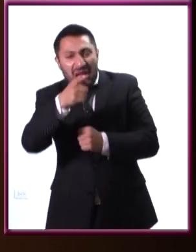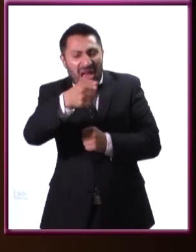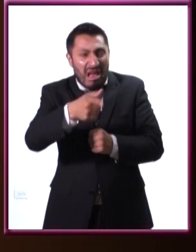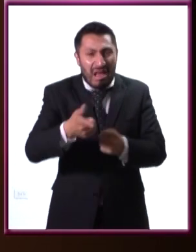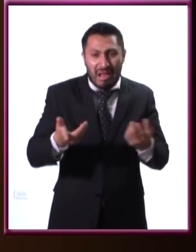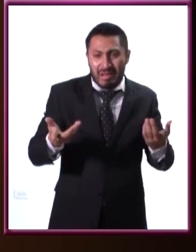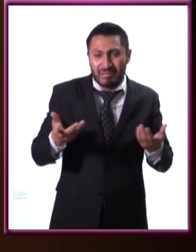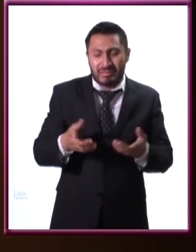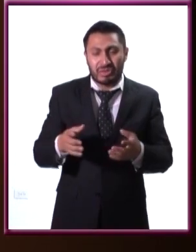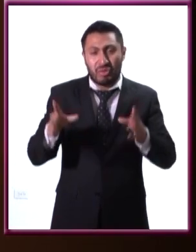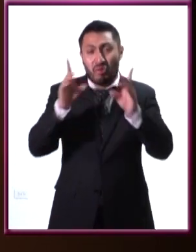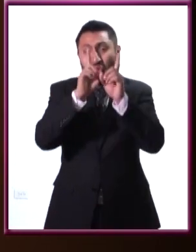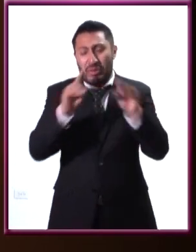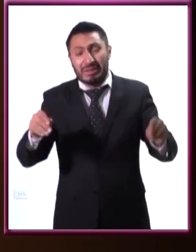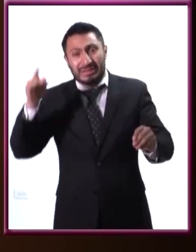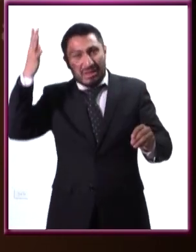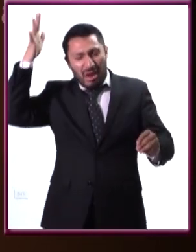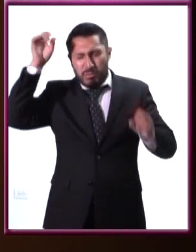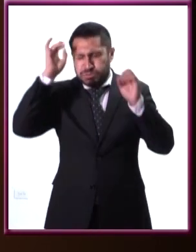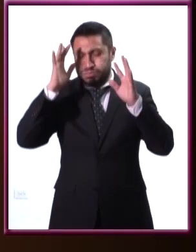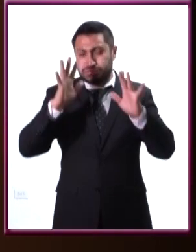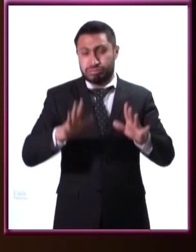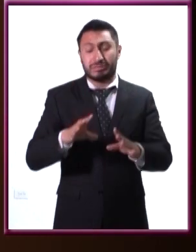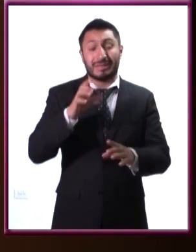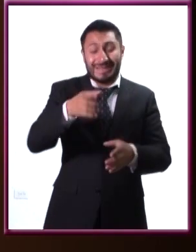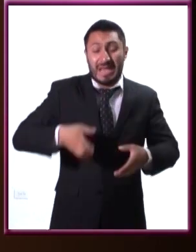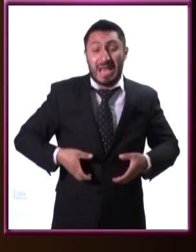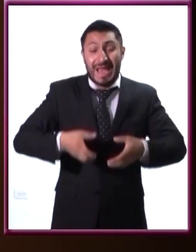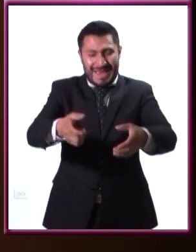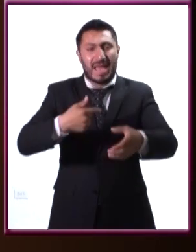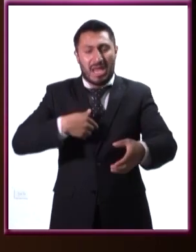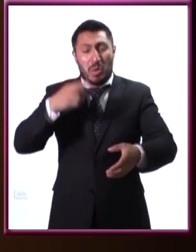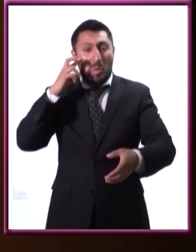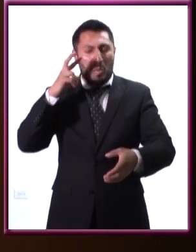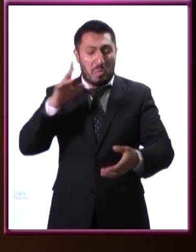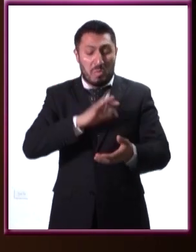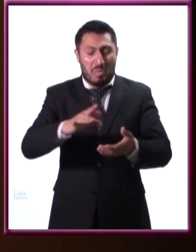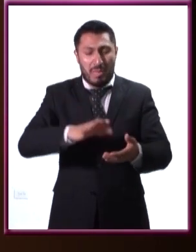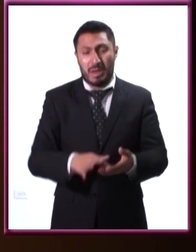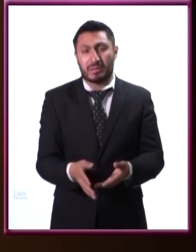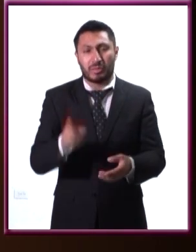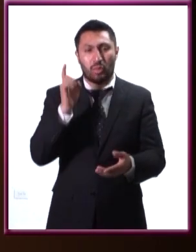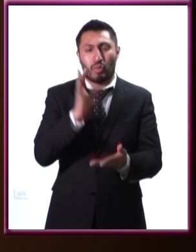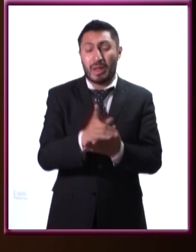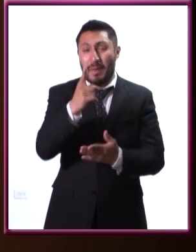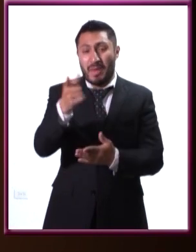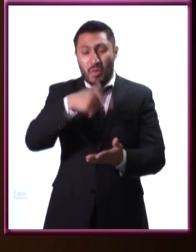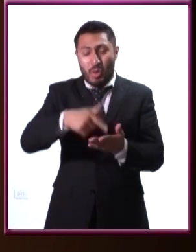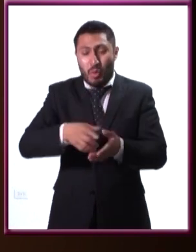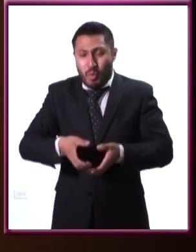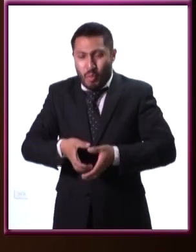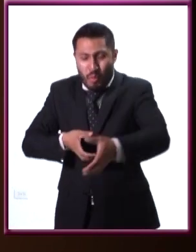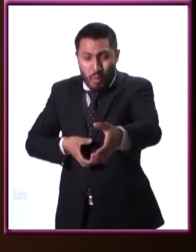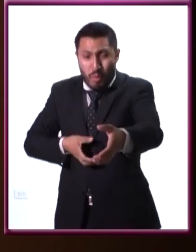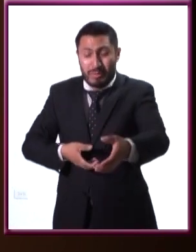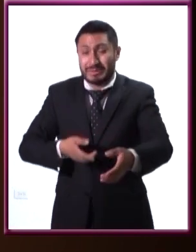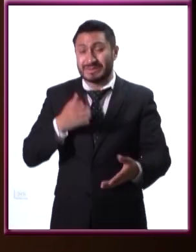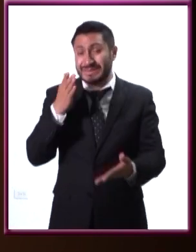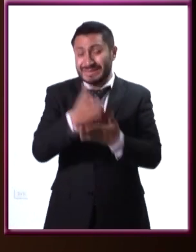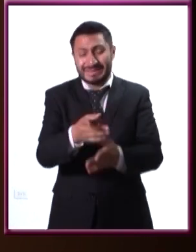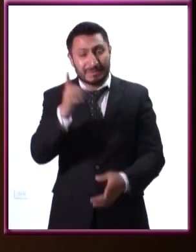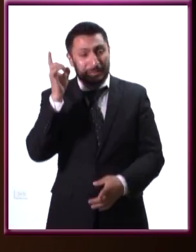desierto bajo el sol ardiente. Orange Road es recta, leí una vez, con un solo punto de fuga hacia el